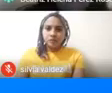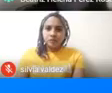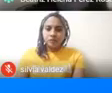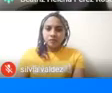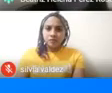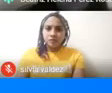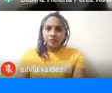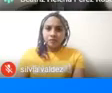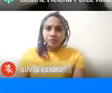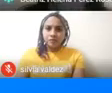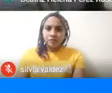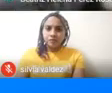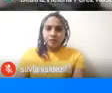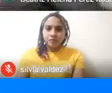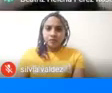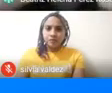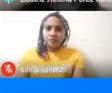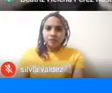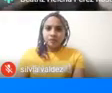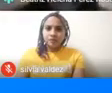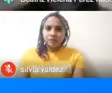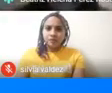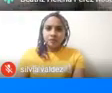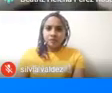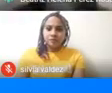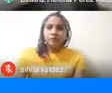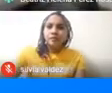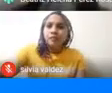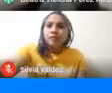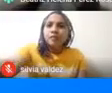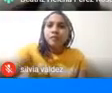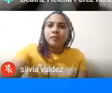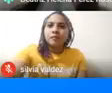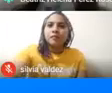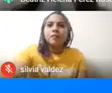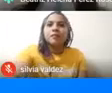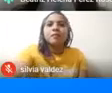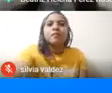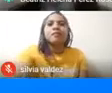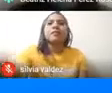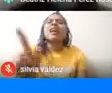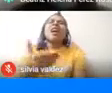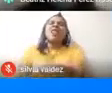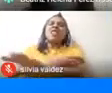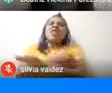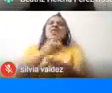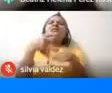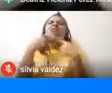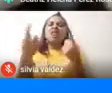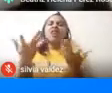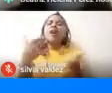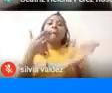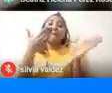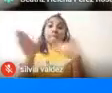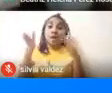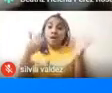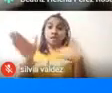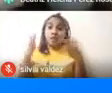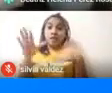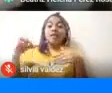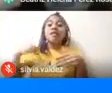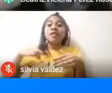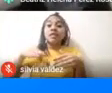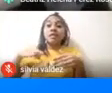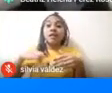Y todo ahí. El anterior, pues simplemente es también contarles que la planificación